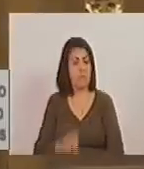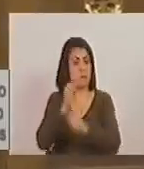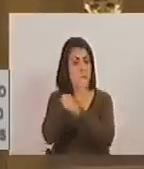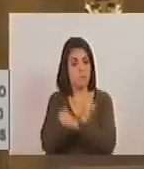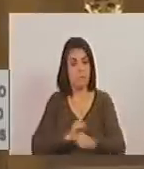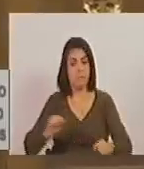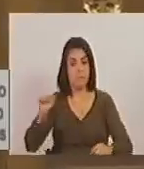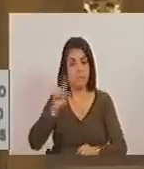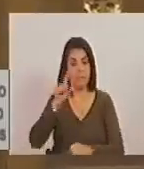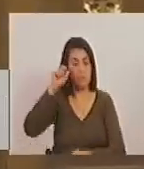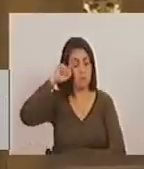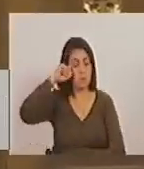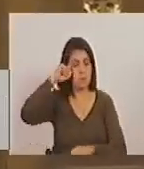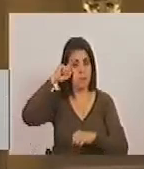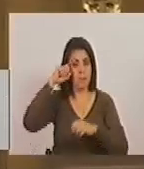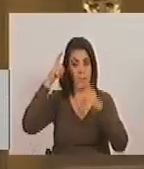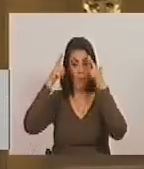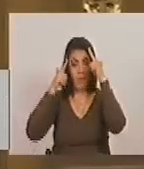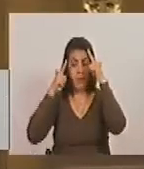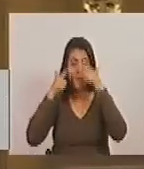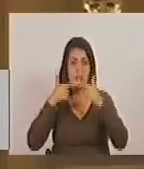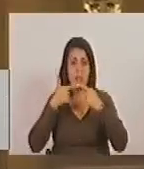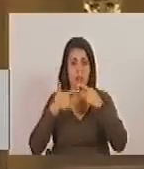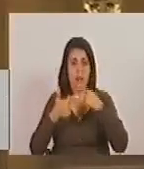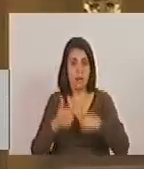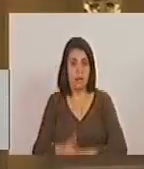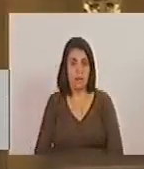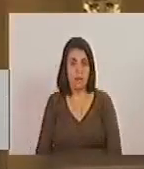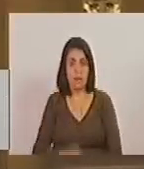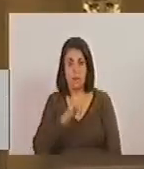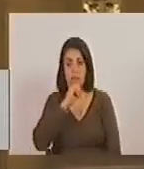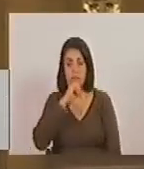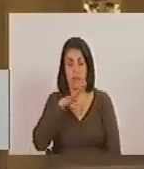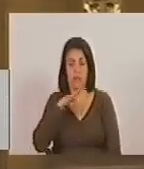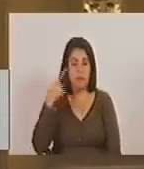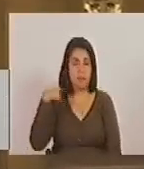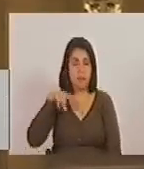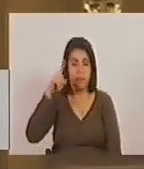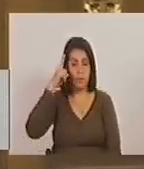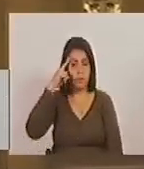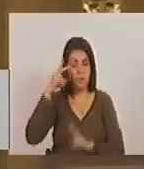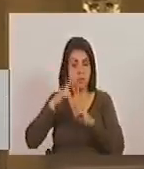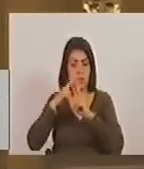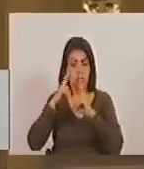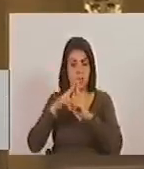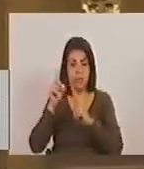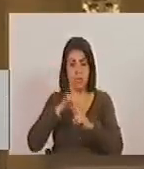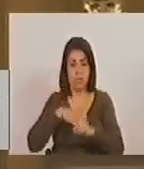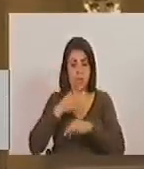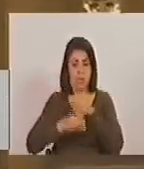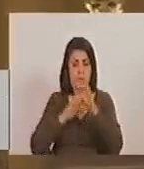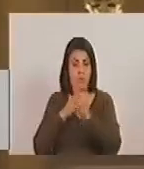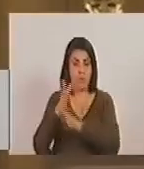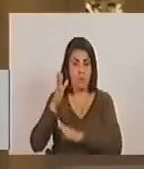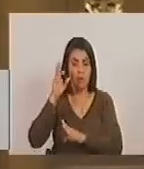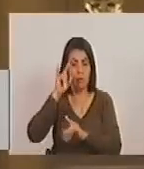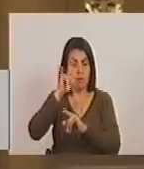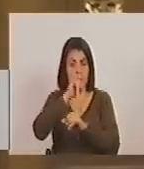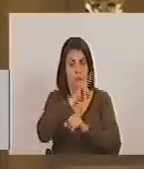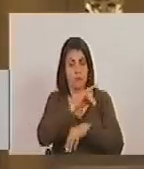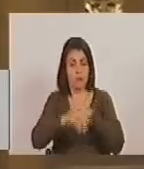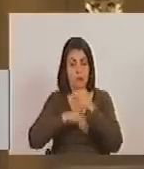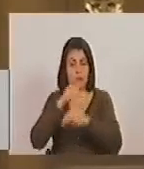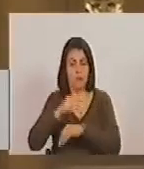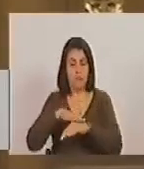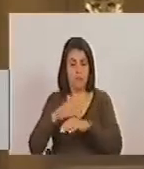Imposible no rememorar a Chávez. Chávez decía: la historia tenemos que conocerla. No podemos seguir engañándonos como si la historia